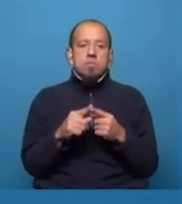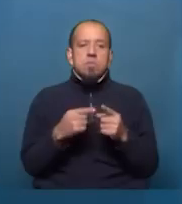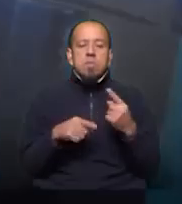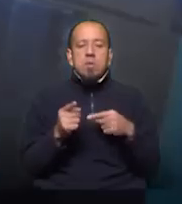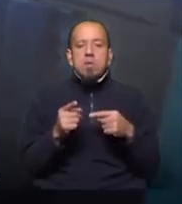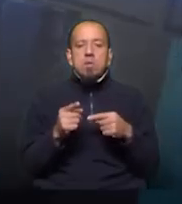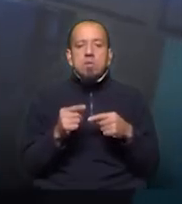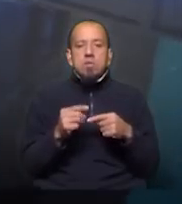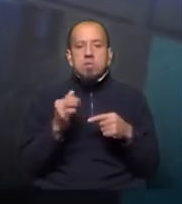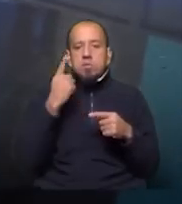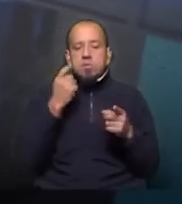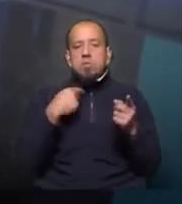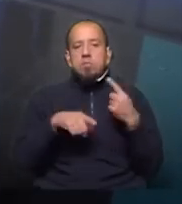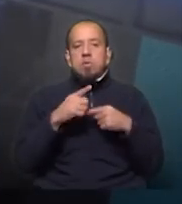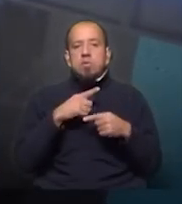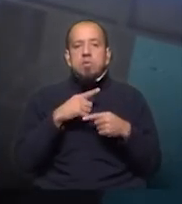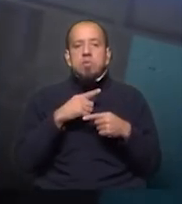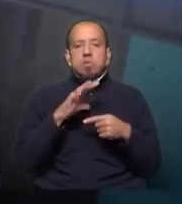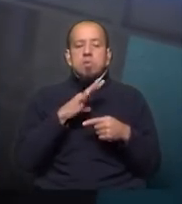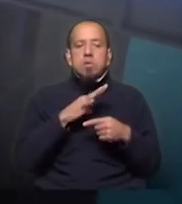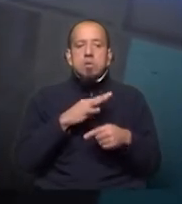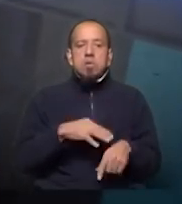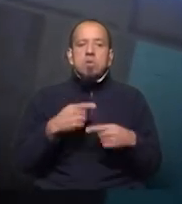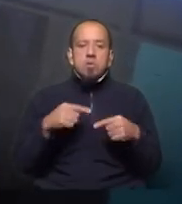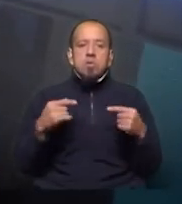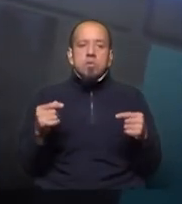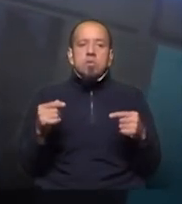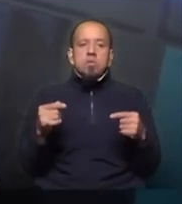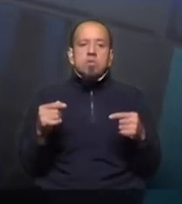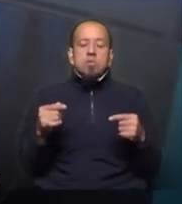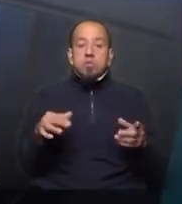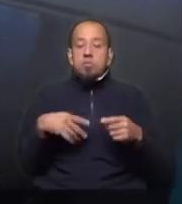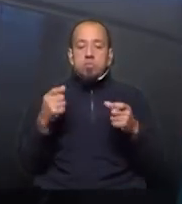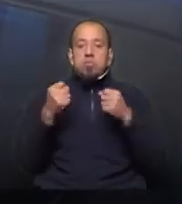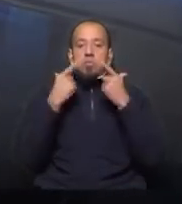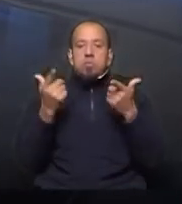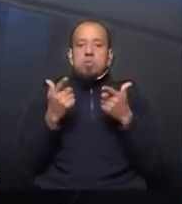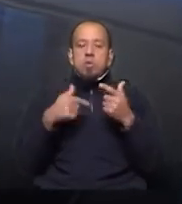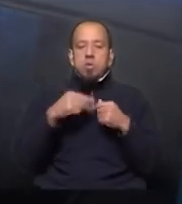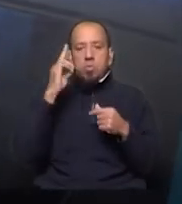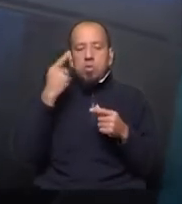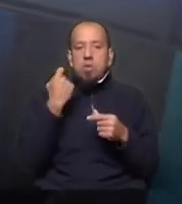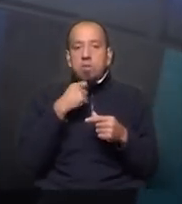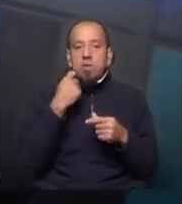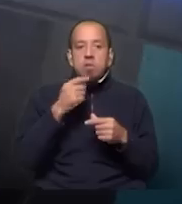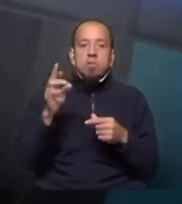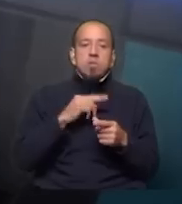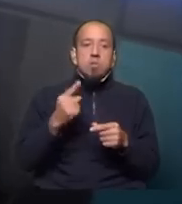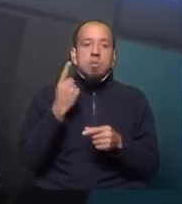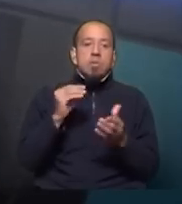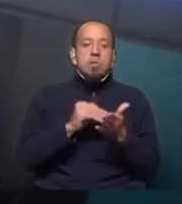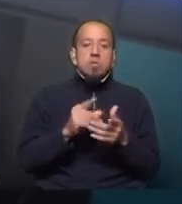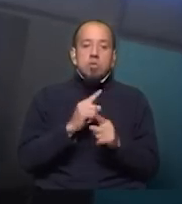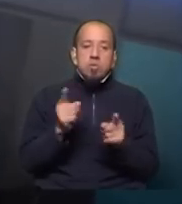detectarla era difícil pero una vez que surgen cosas lo que es sorprender nos falta respuesta Uruguay no este no es la primera vez